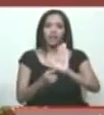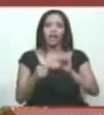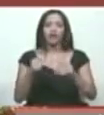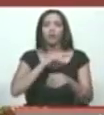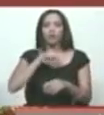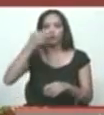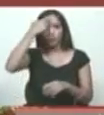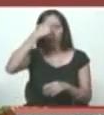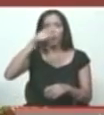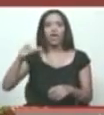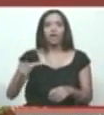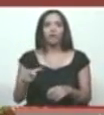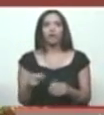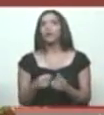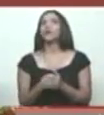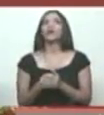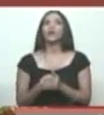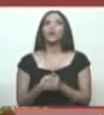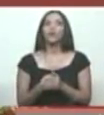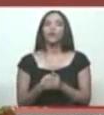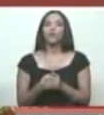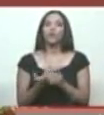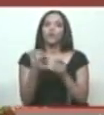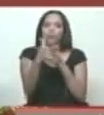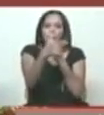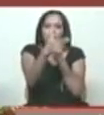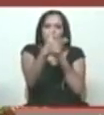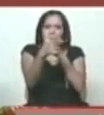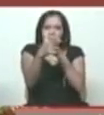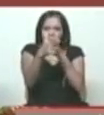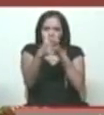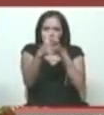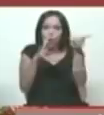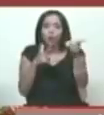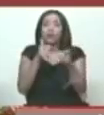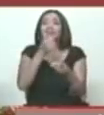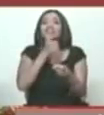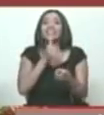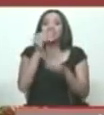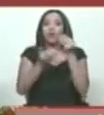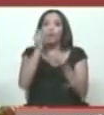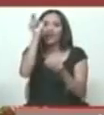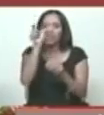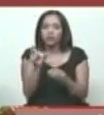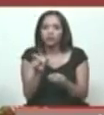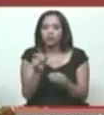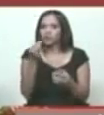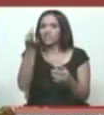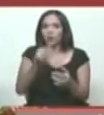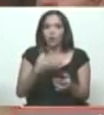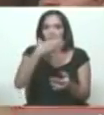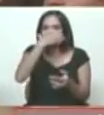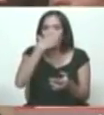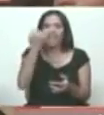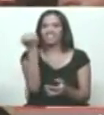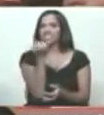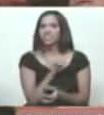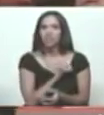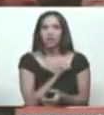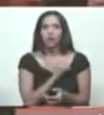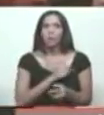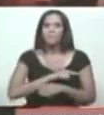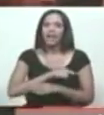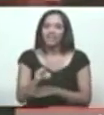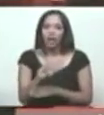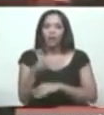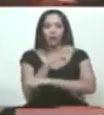pueblo. O ataque con fusil artero, quien lo hizo, mercenario, seguramente un asesino mandado por